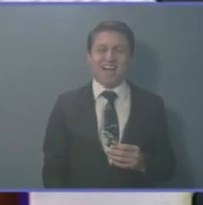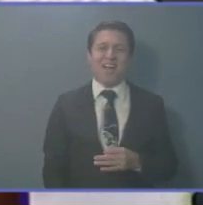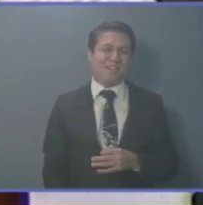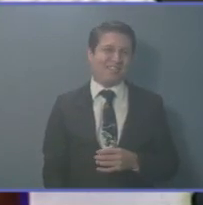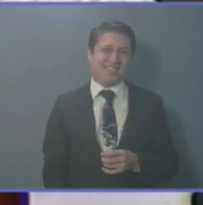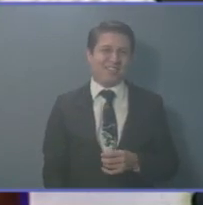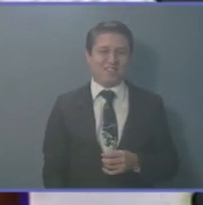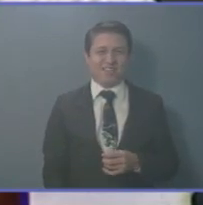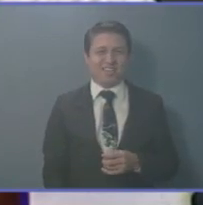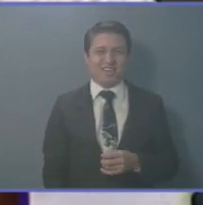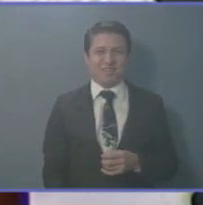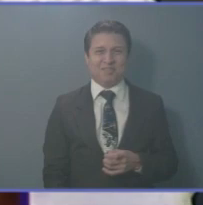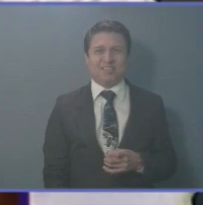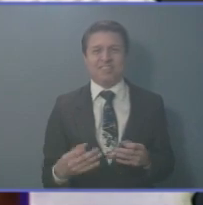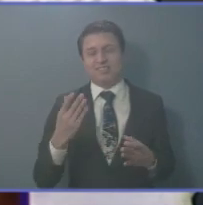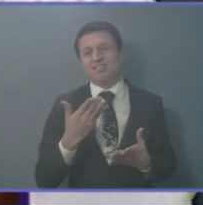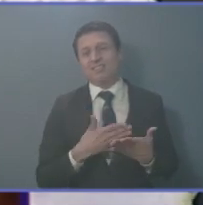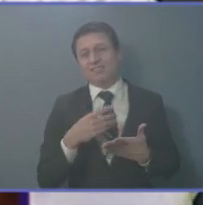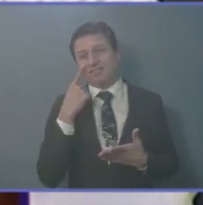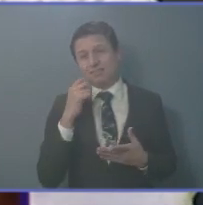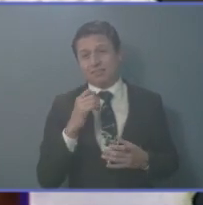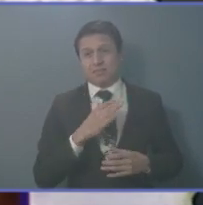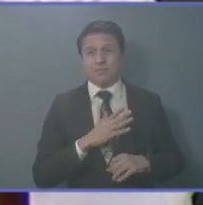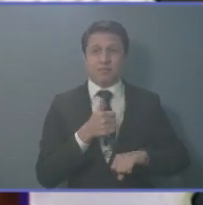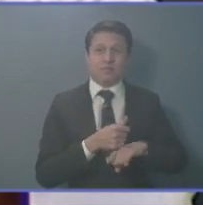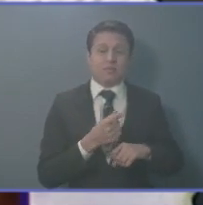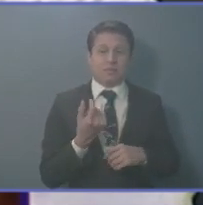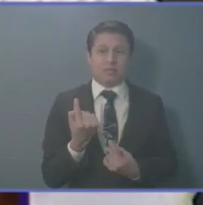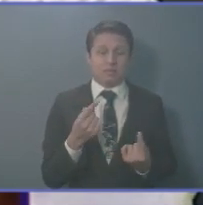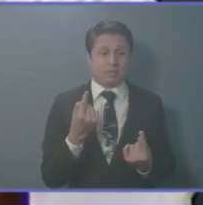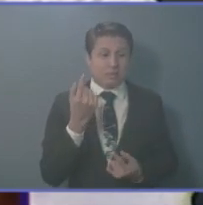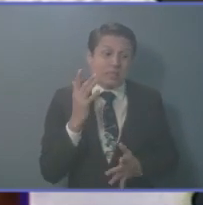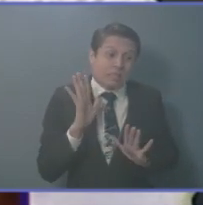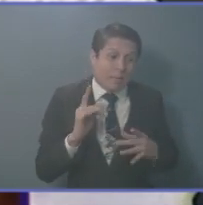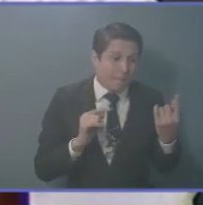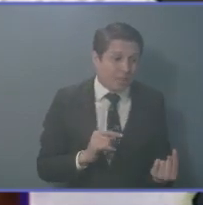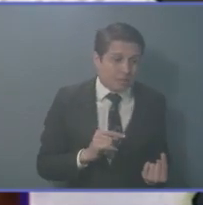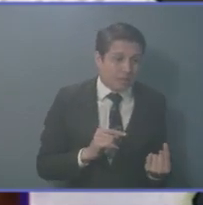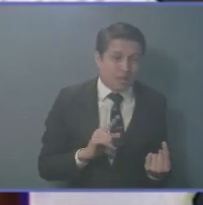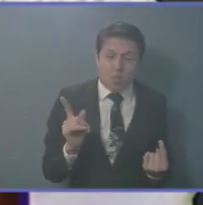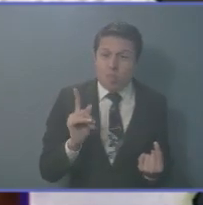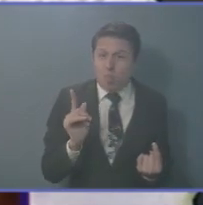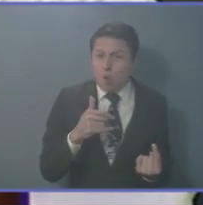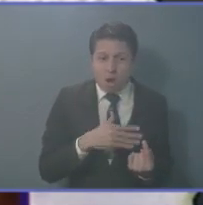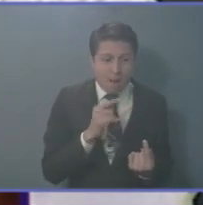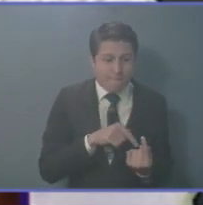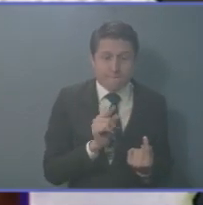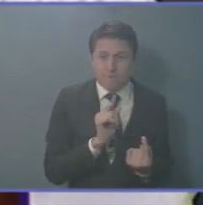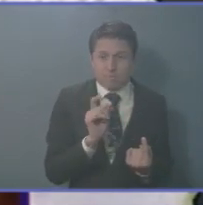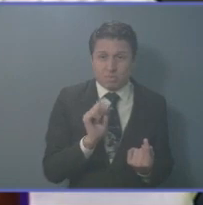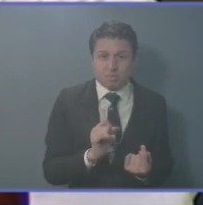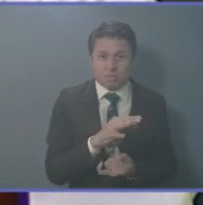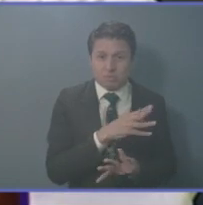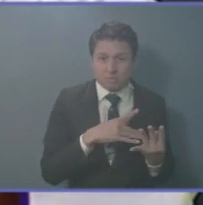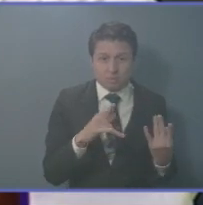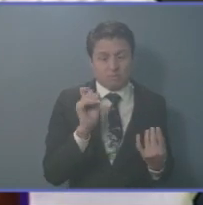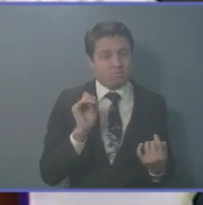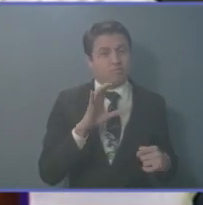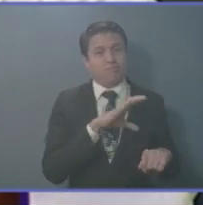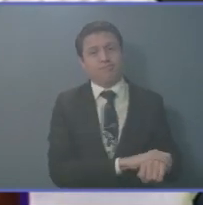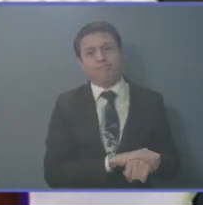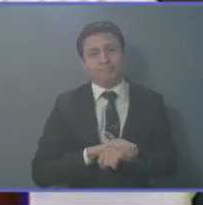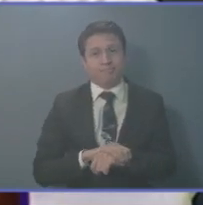la evaluación individual de quien hubiese sido sorprendido circulando, siempre bajo los protocolos sanitarios para resguardo de la salud de la